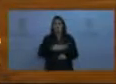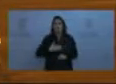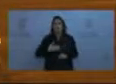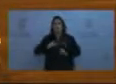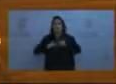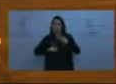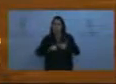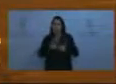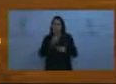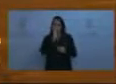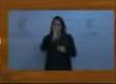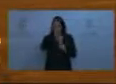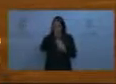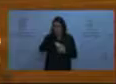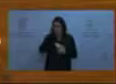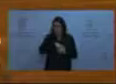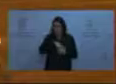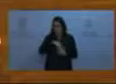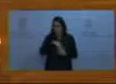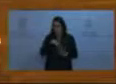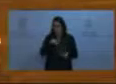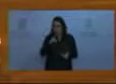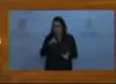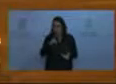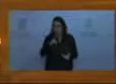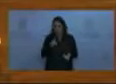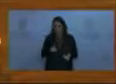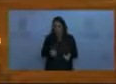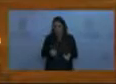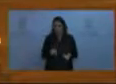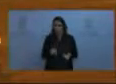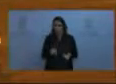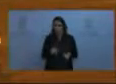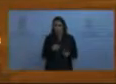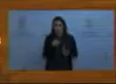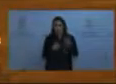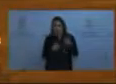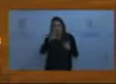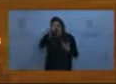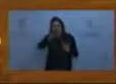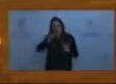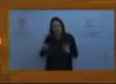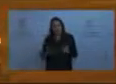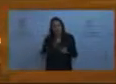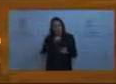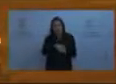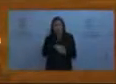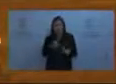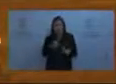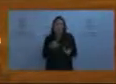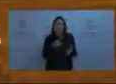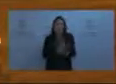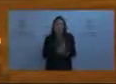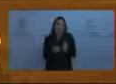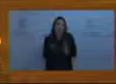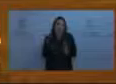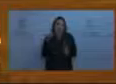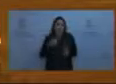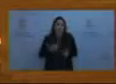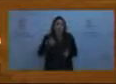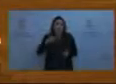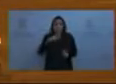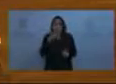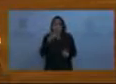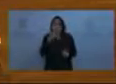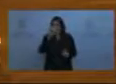familia que consta, que tiene a varios afectados y que se ve, por lo tanto, encarecido, porque, recordemos,